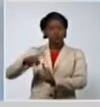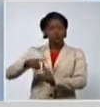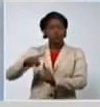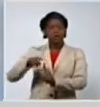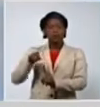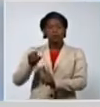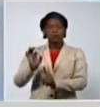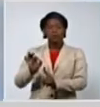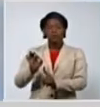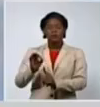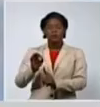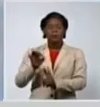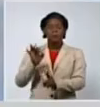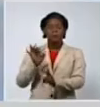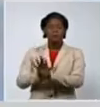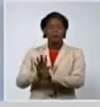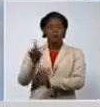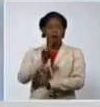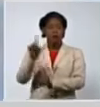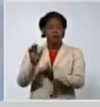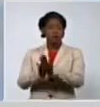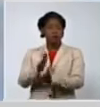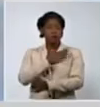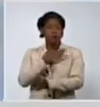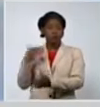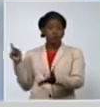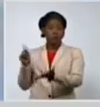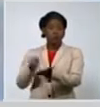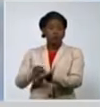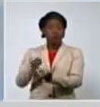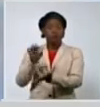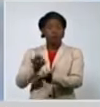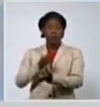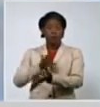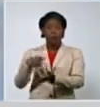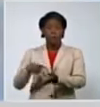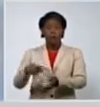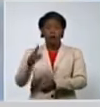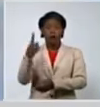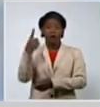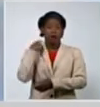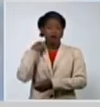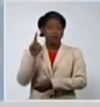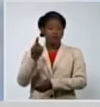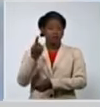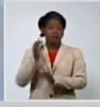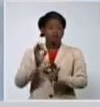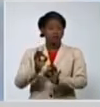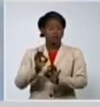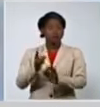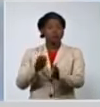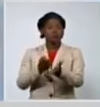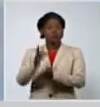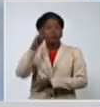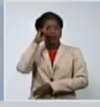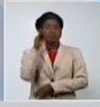desde el 11 de marzo del 20, ahorita va a ser un año, se mantienen ingresados